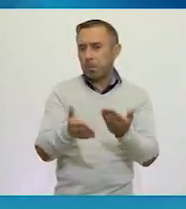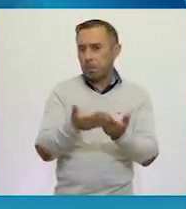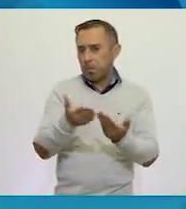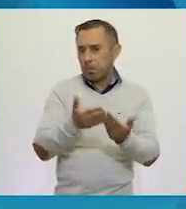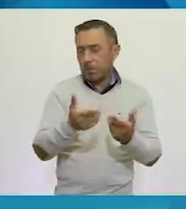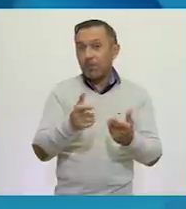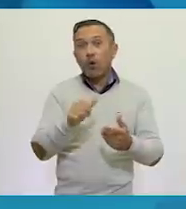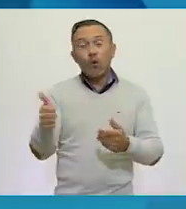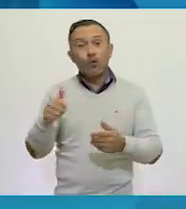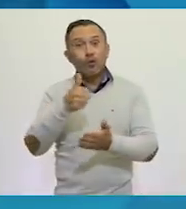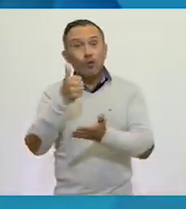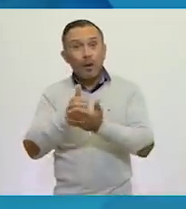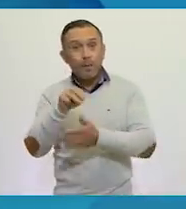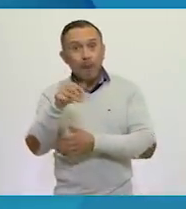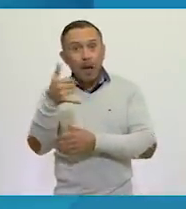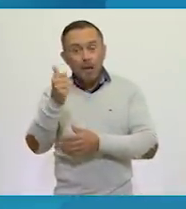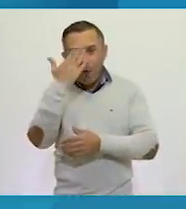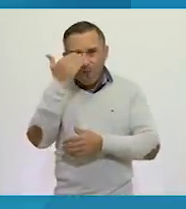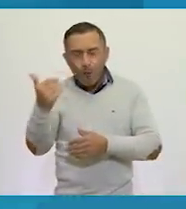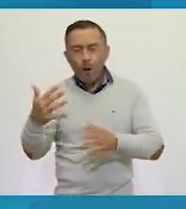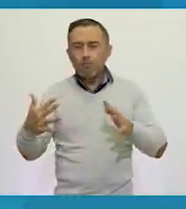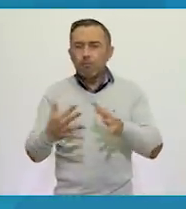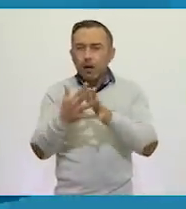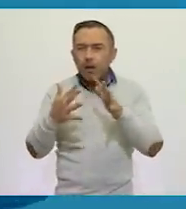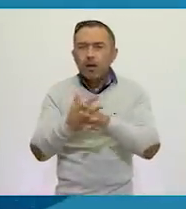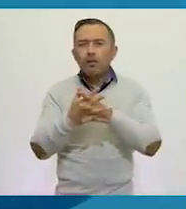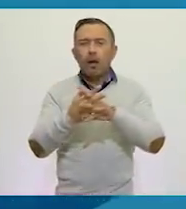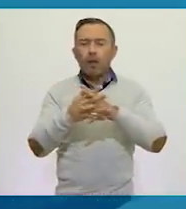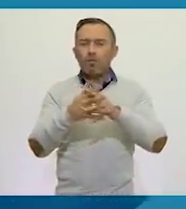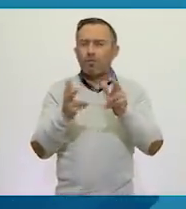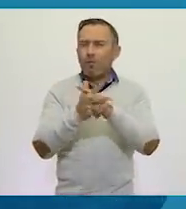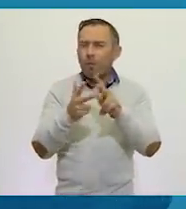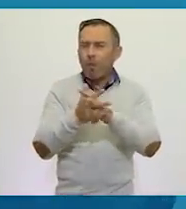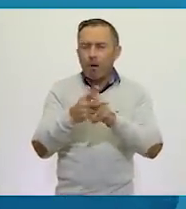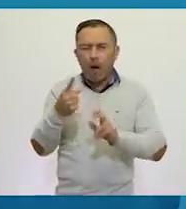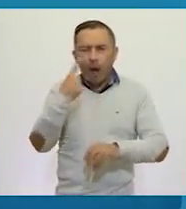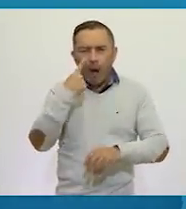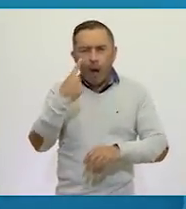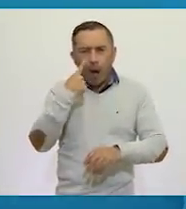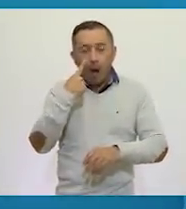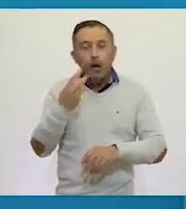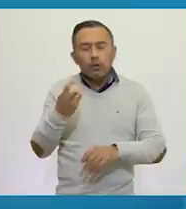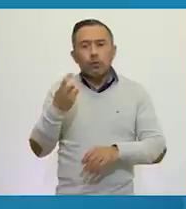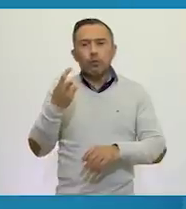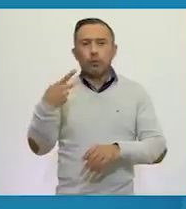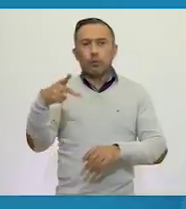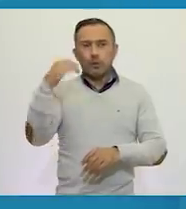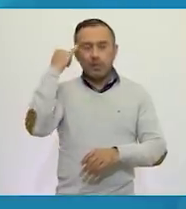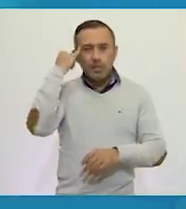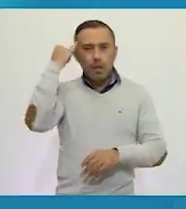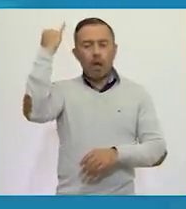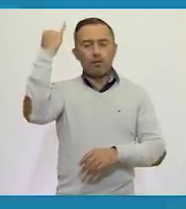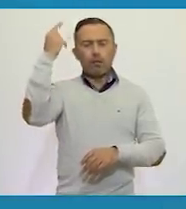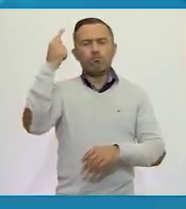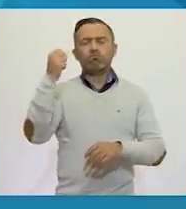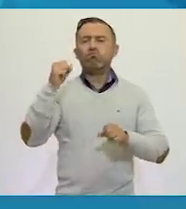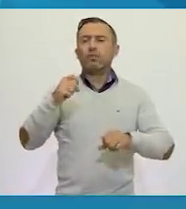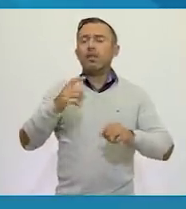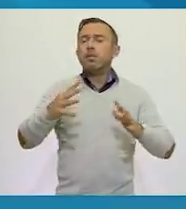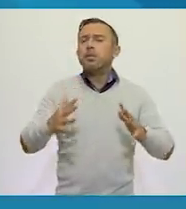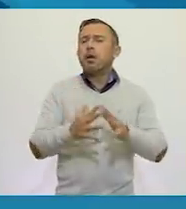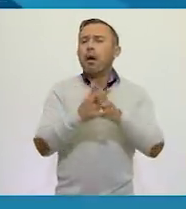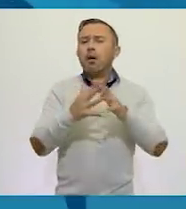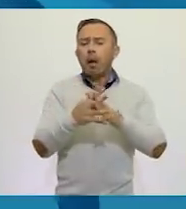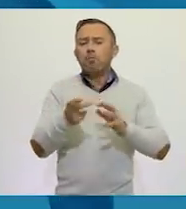mayas, marcadas por rivalidades, los conflictos y la violencia. De esta manera se impusieron las ideas que proclamaban a la guerra como el medio de